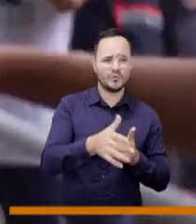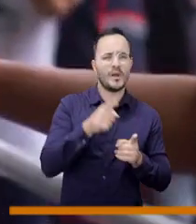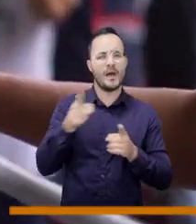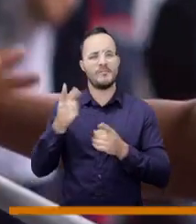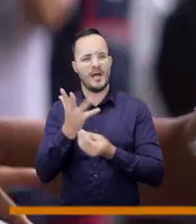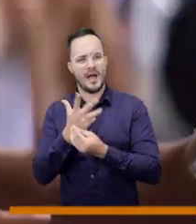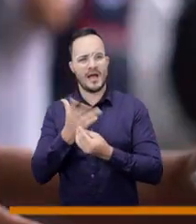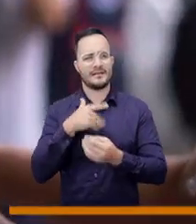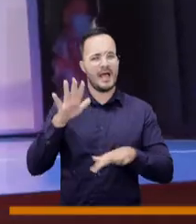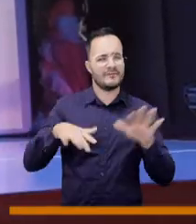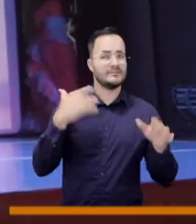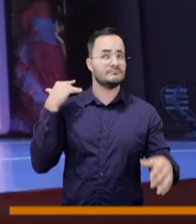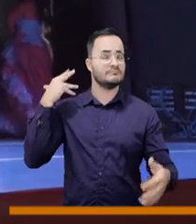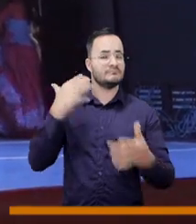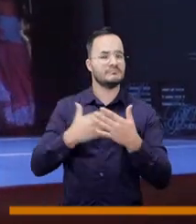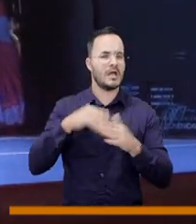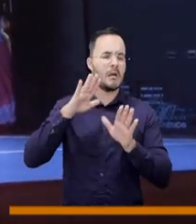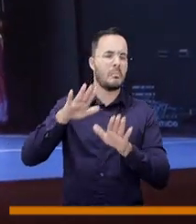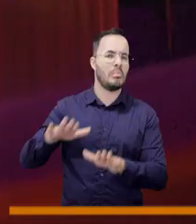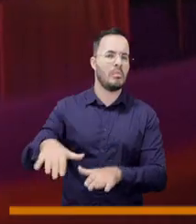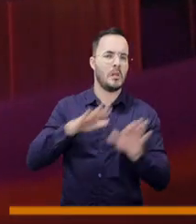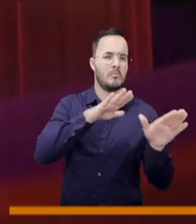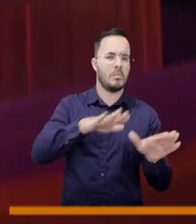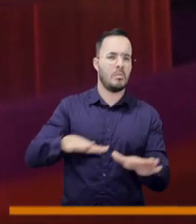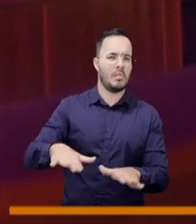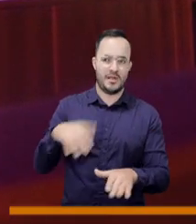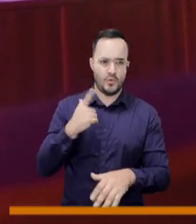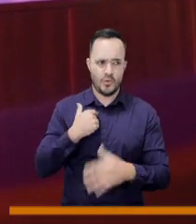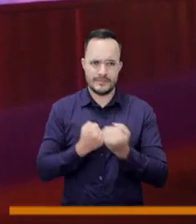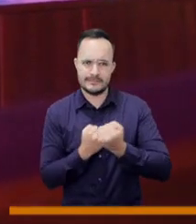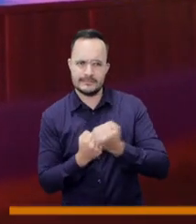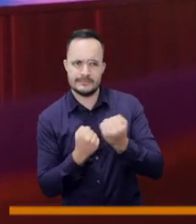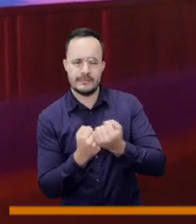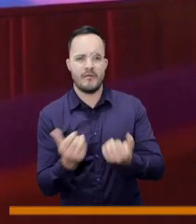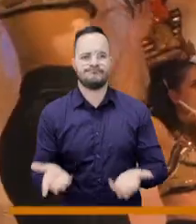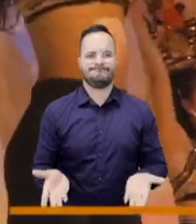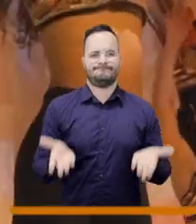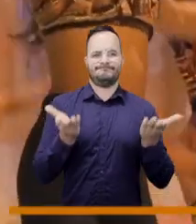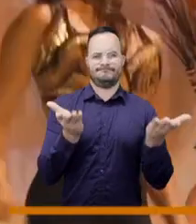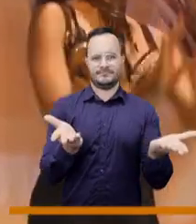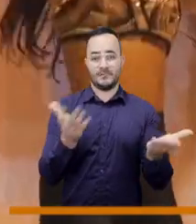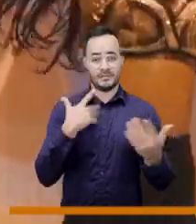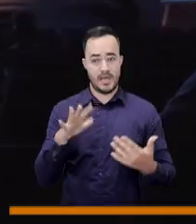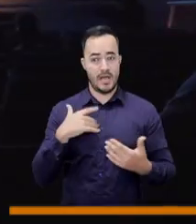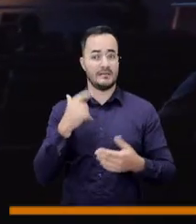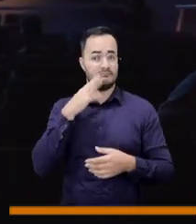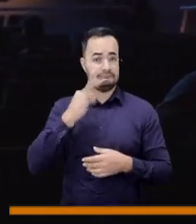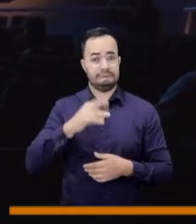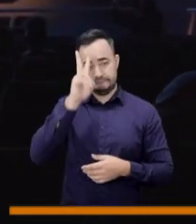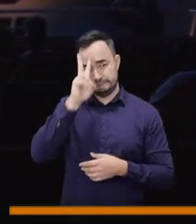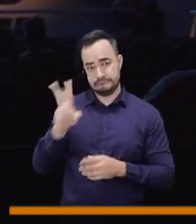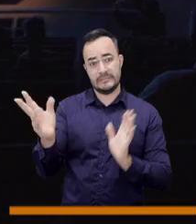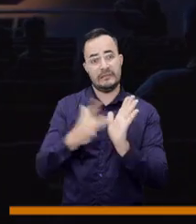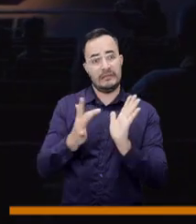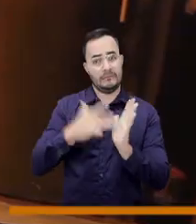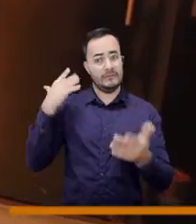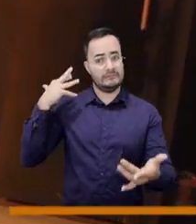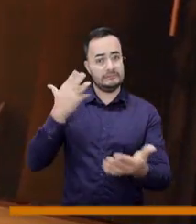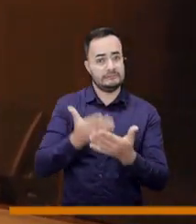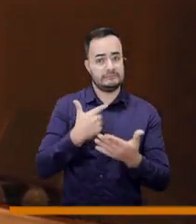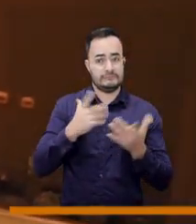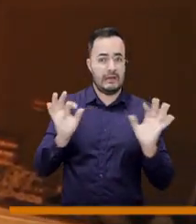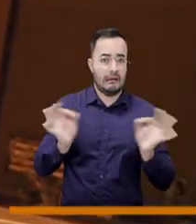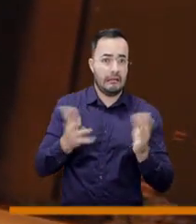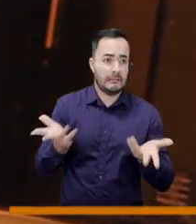la cultura que han estado poco apoyados y que han estado algo olvidados en el tiempo y que tenemos una deuda con ellos y que hay que reivindicar su